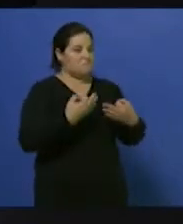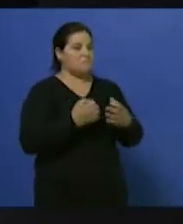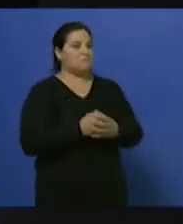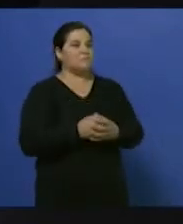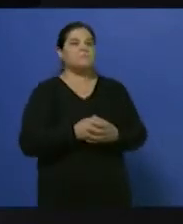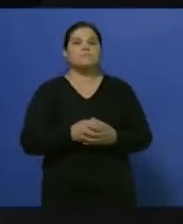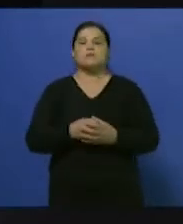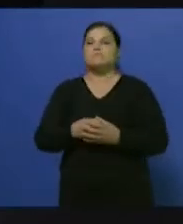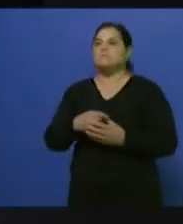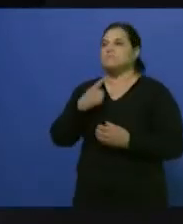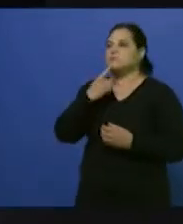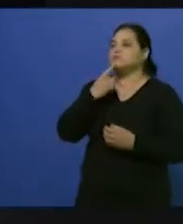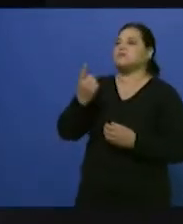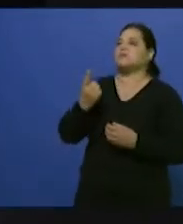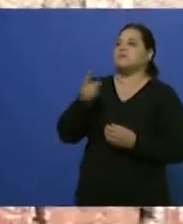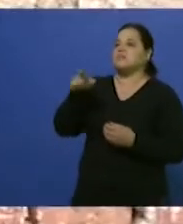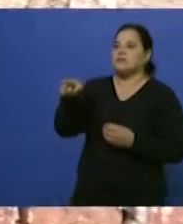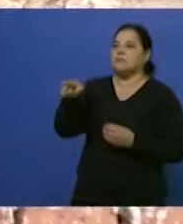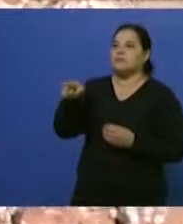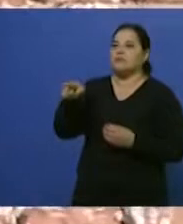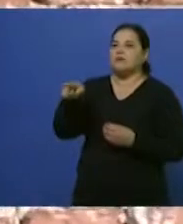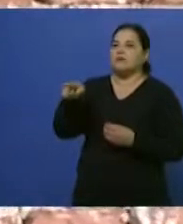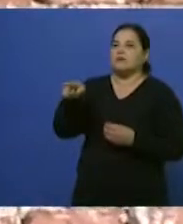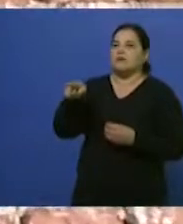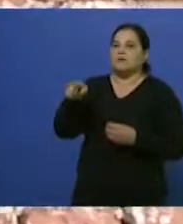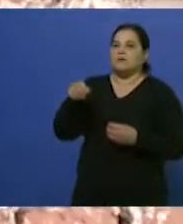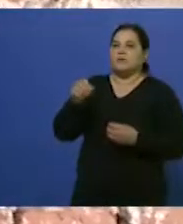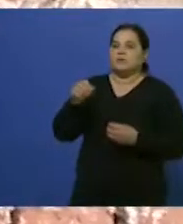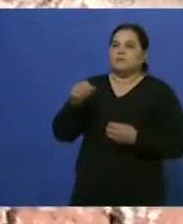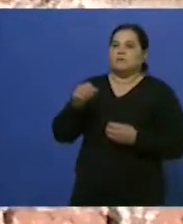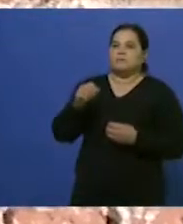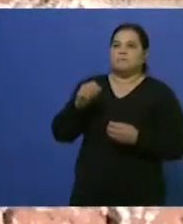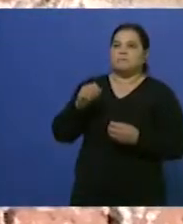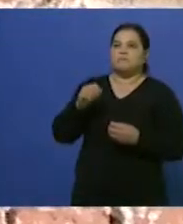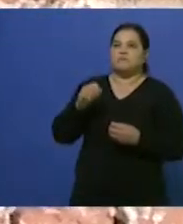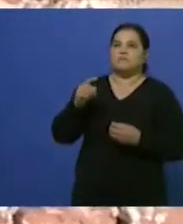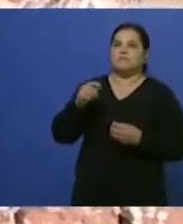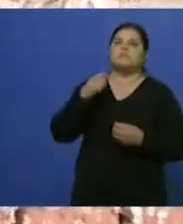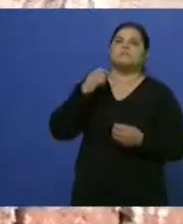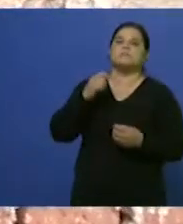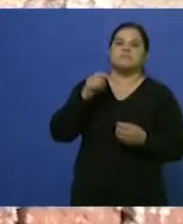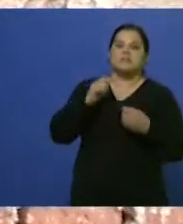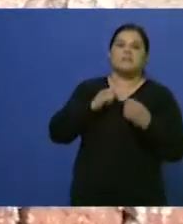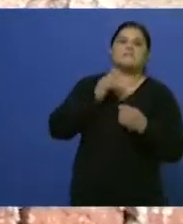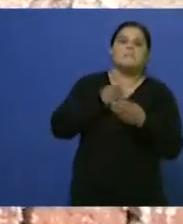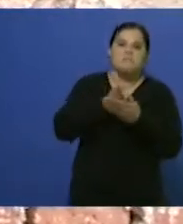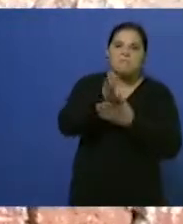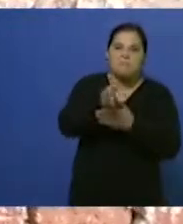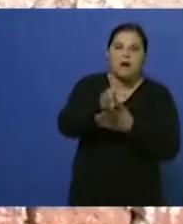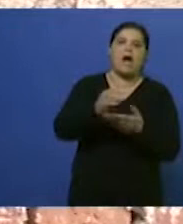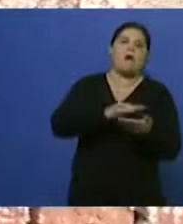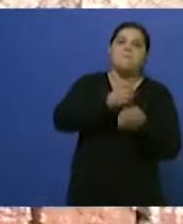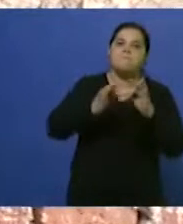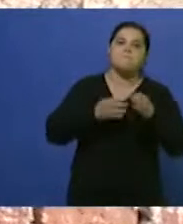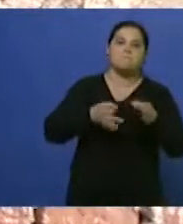es la realidad. Daniel, se te dice que ahora vas por un negociado al haber presentado este proyecto de Ciudad Deportiva al